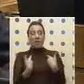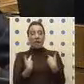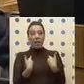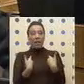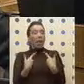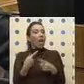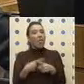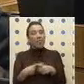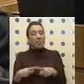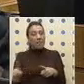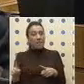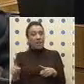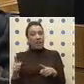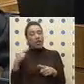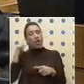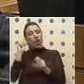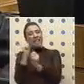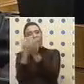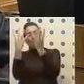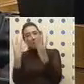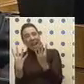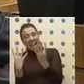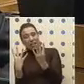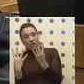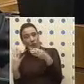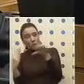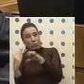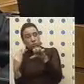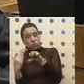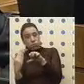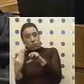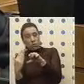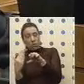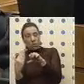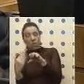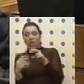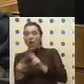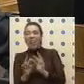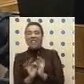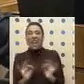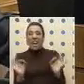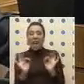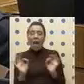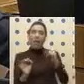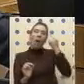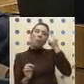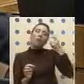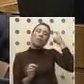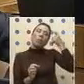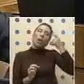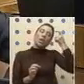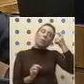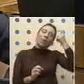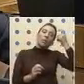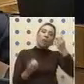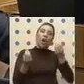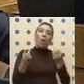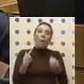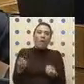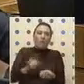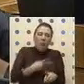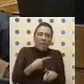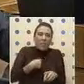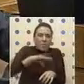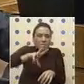muy diferente estar, creo yo, recluido de la libertad, sin hacer nada y estar pensando todo el día en cómo volver a cometer